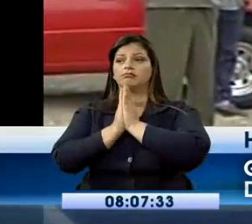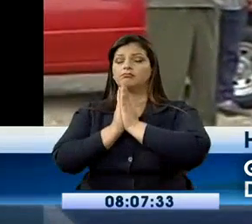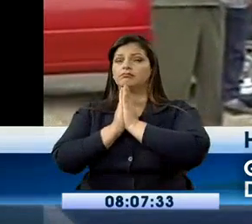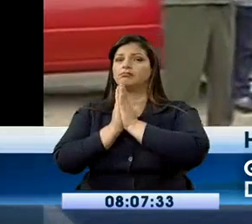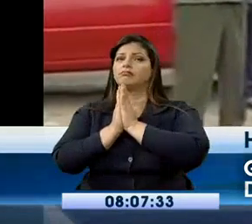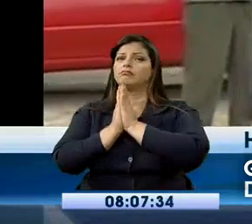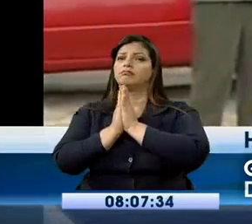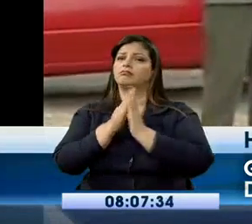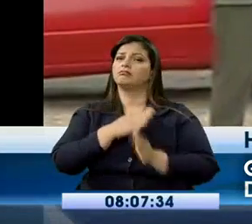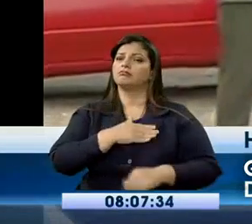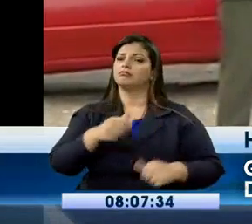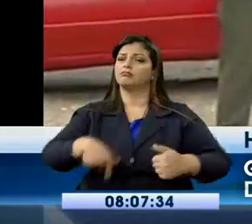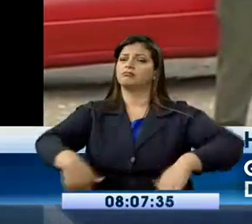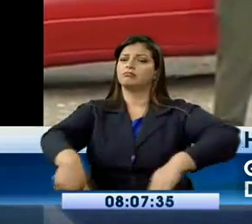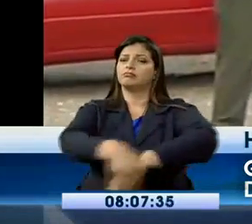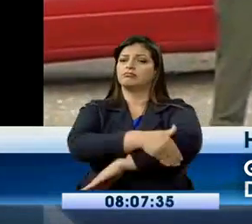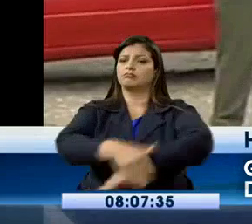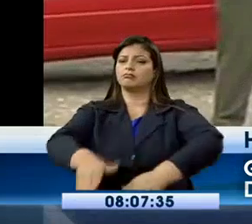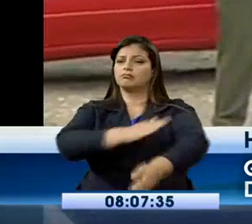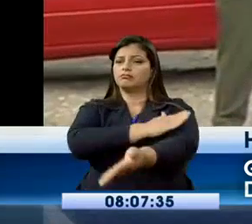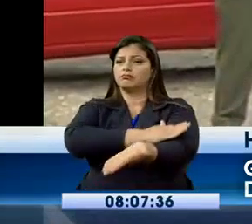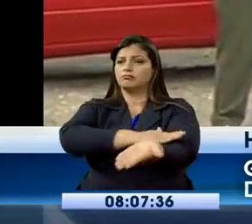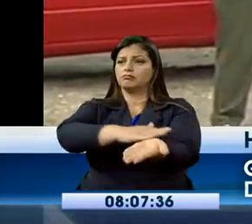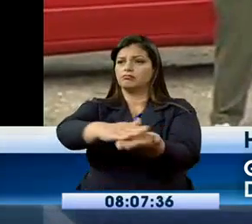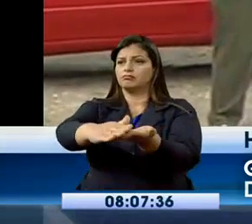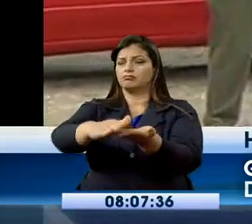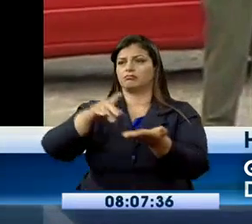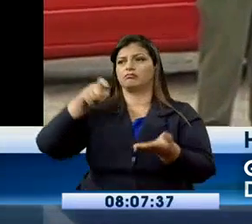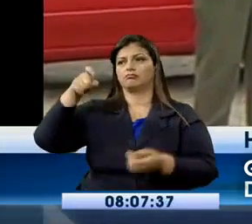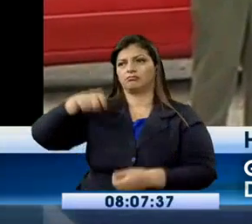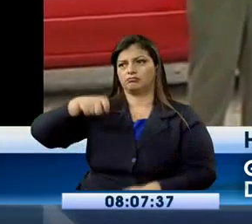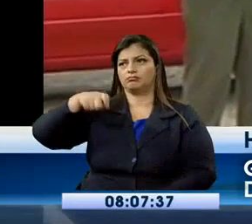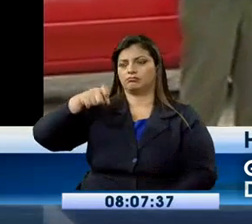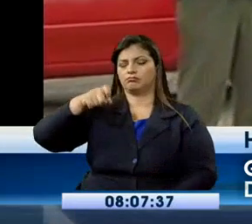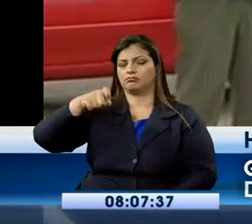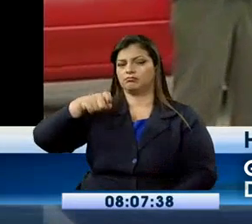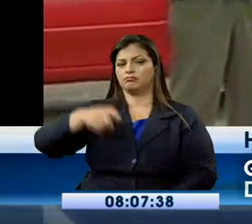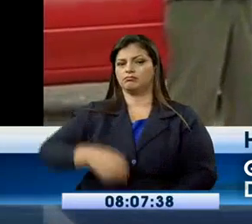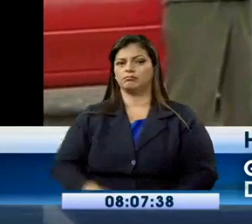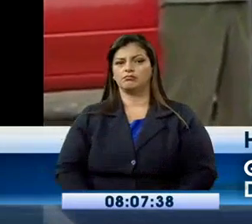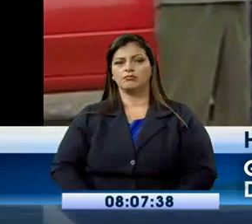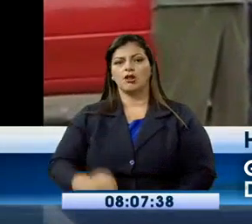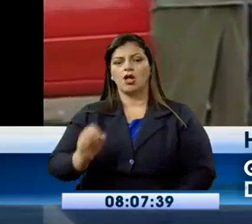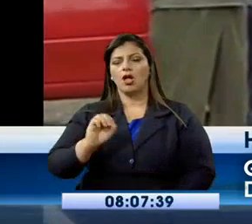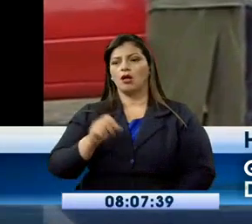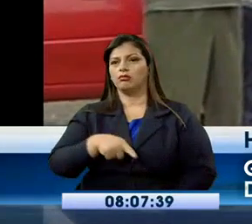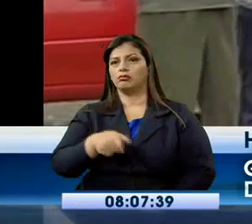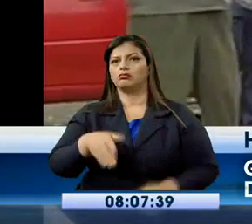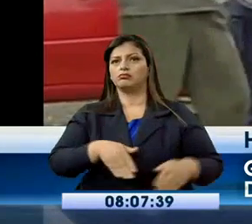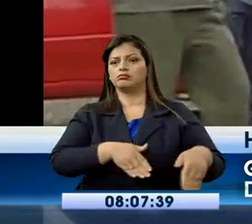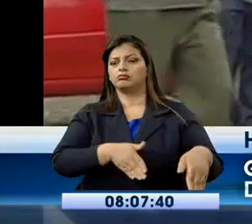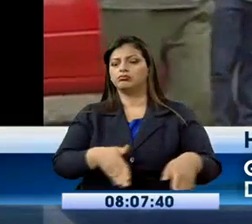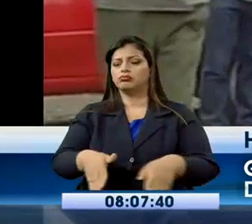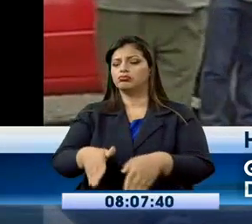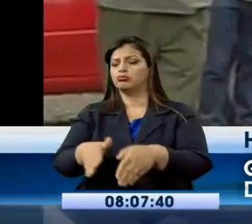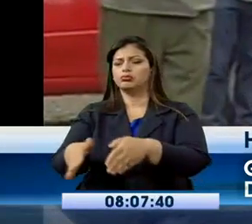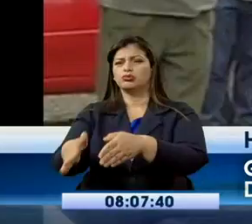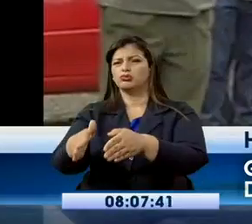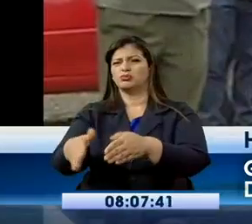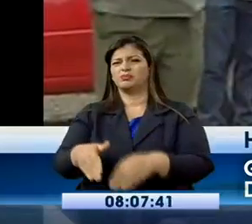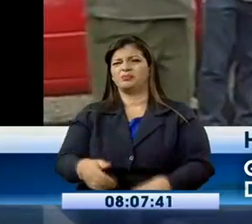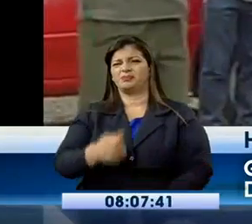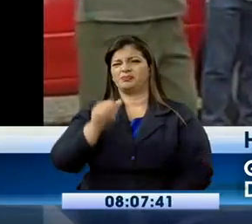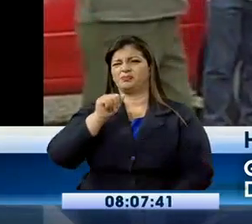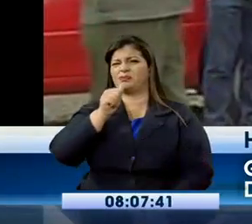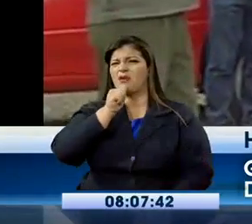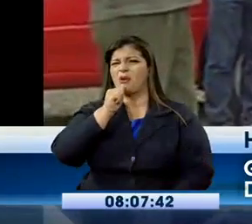una regeneración, un arreglo de obras con respecto a esta zanja que los molesta, les genera malestar, como ya les he dicho,